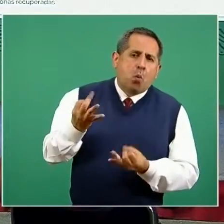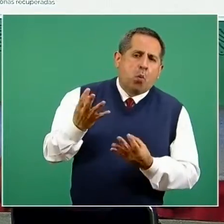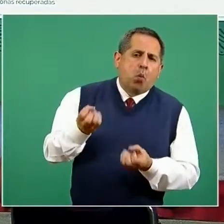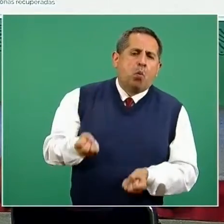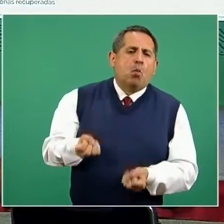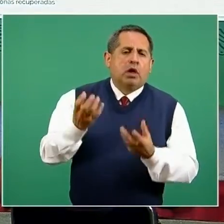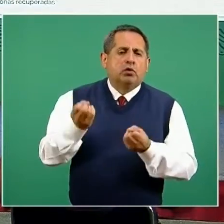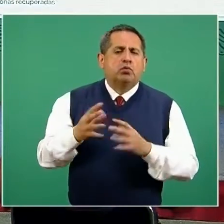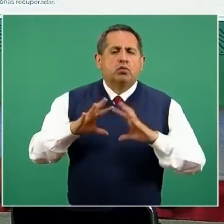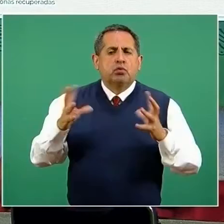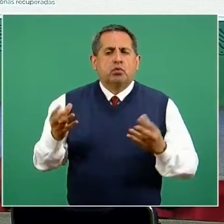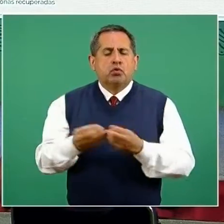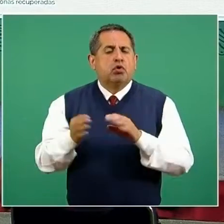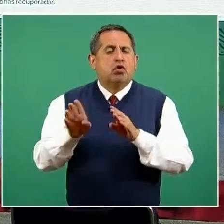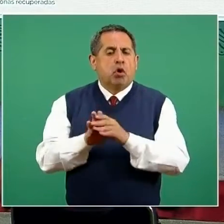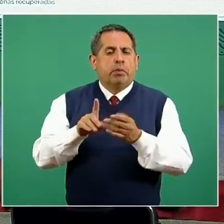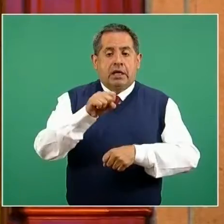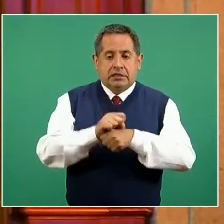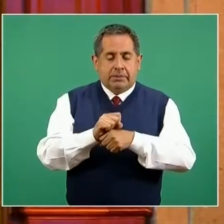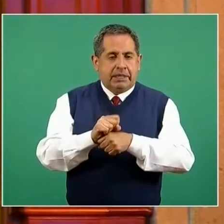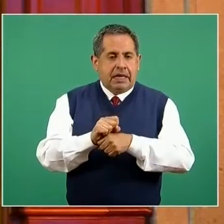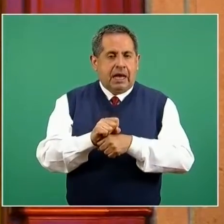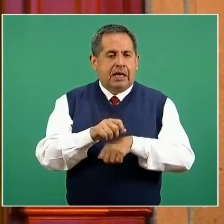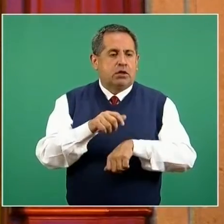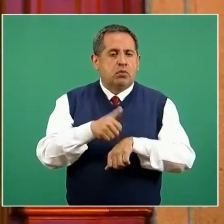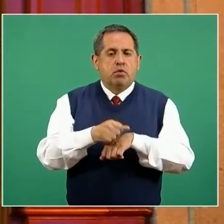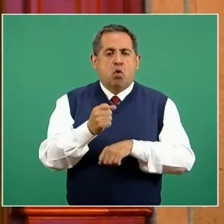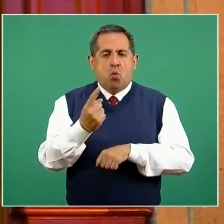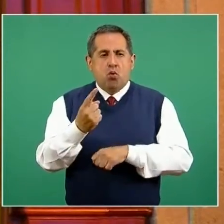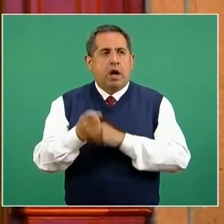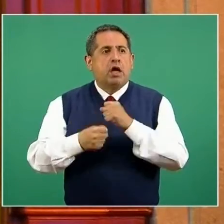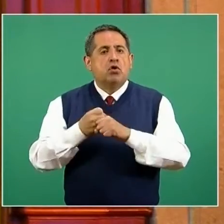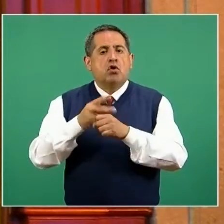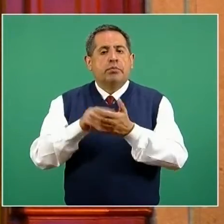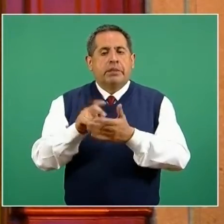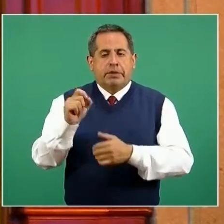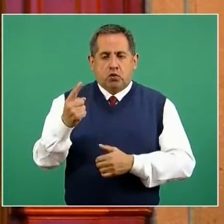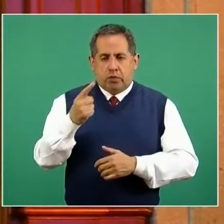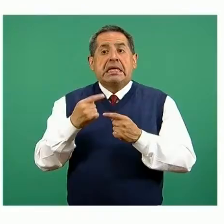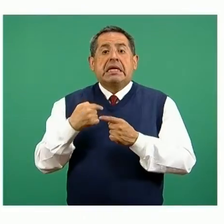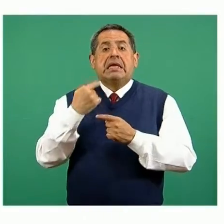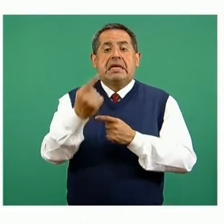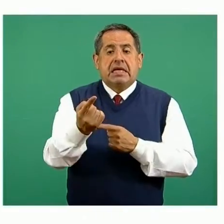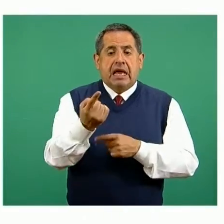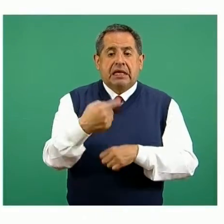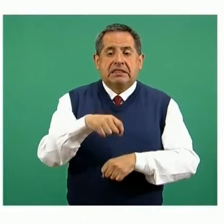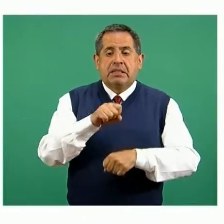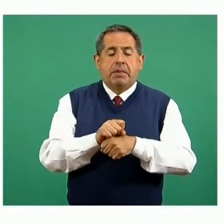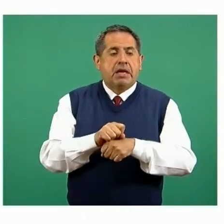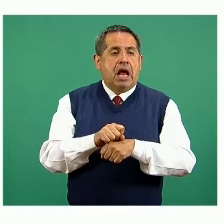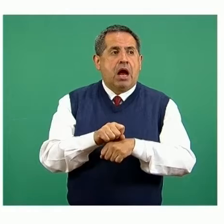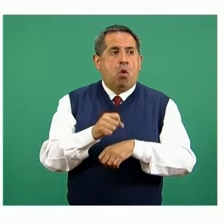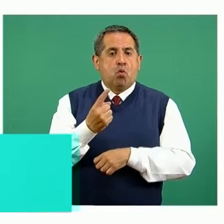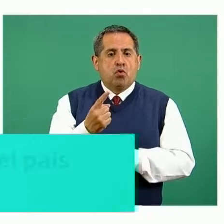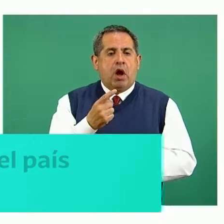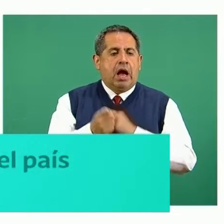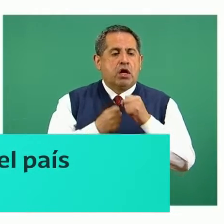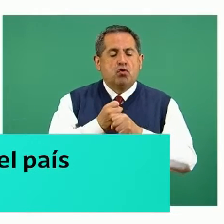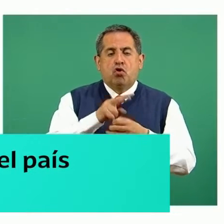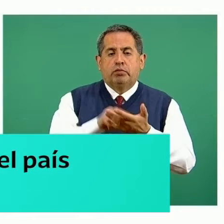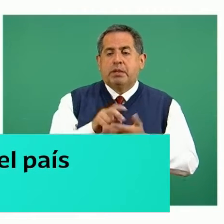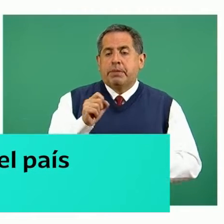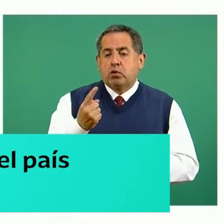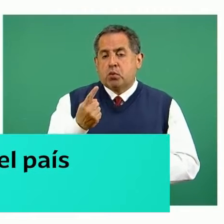este jueves la secretaria de salud federal registró un millón 588 mil 369 casos positivos de kobe 19 el nivel